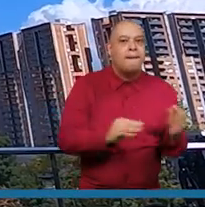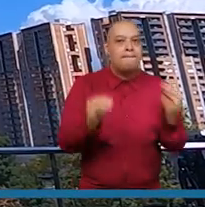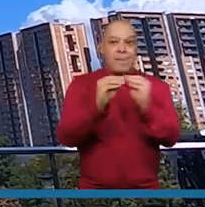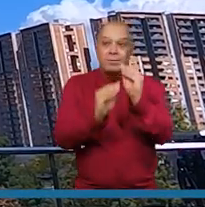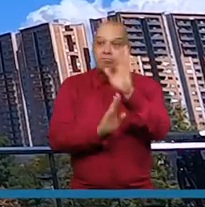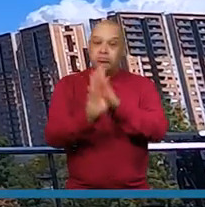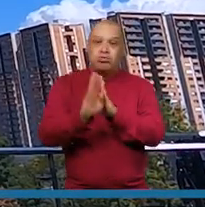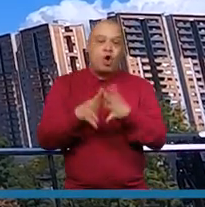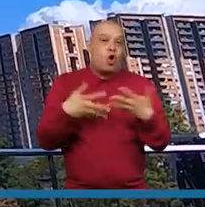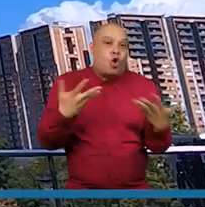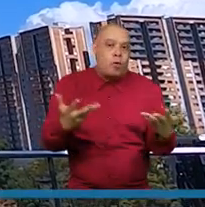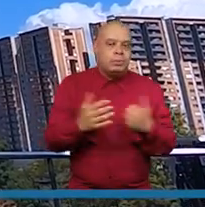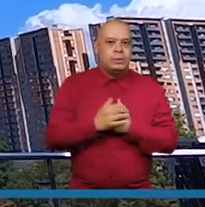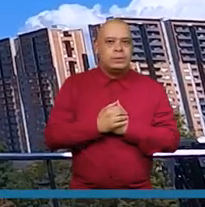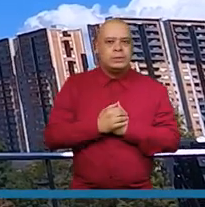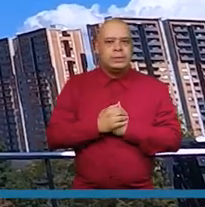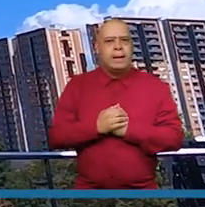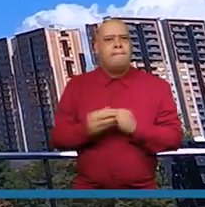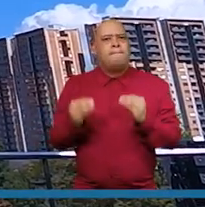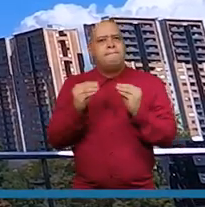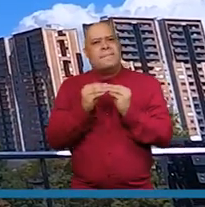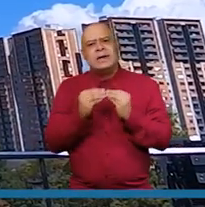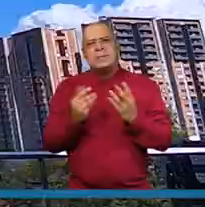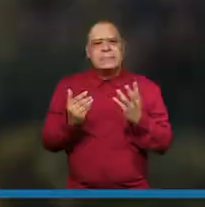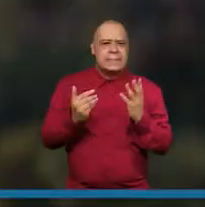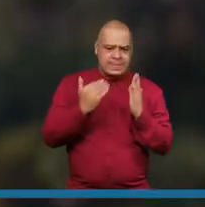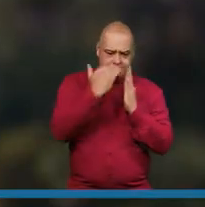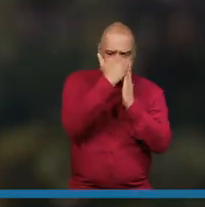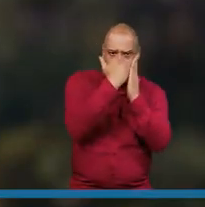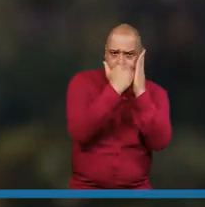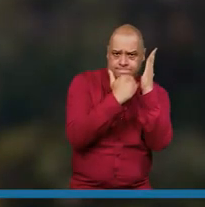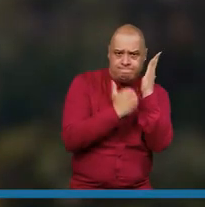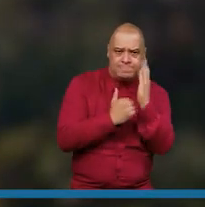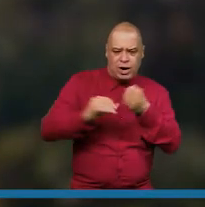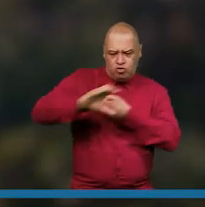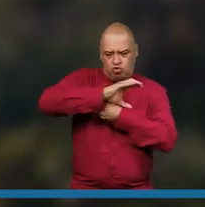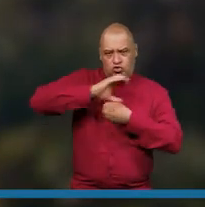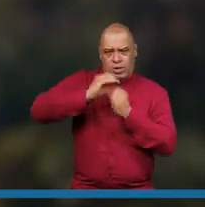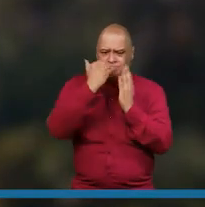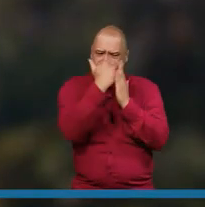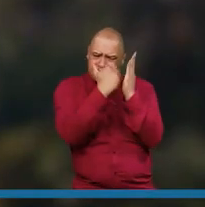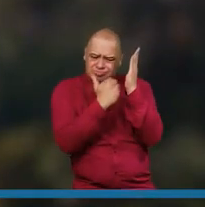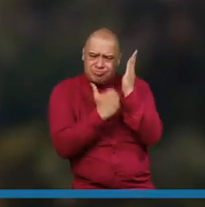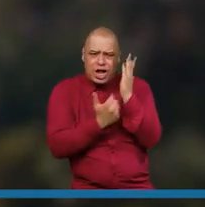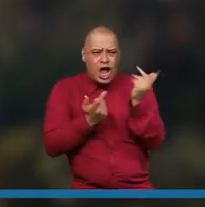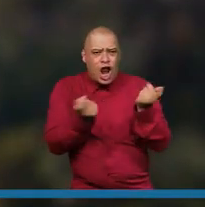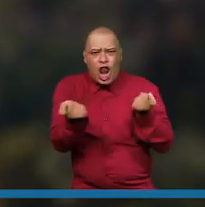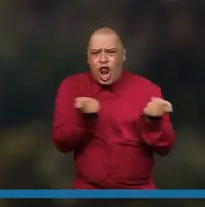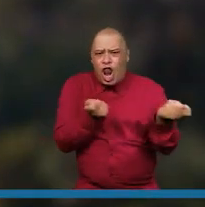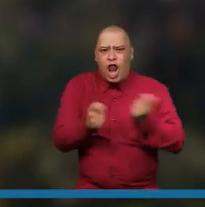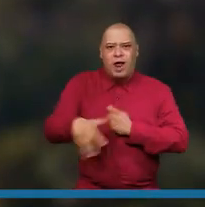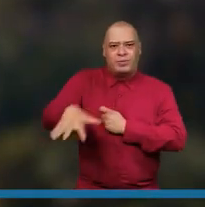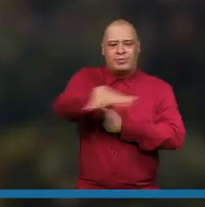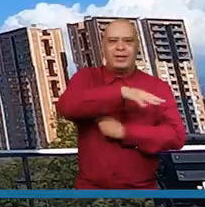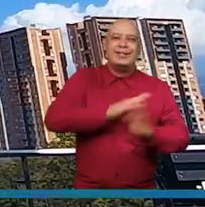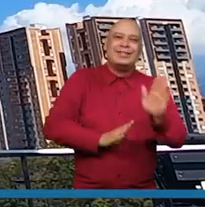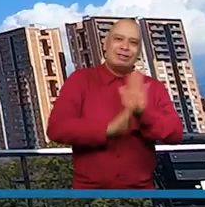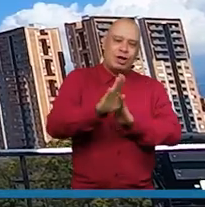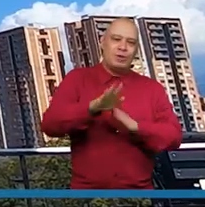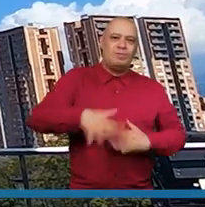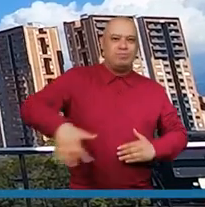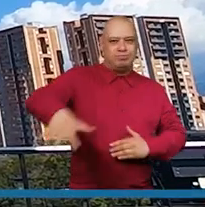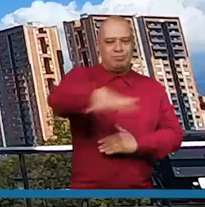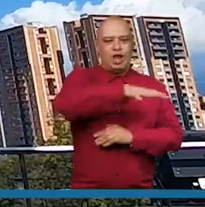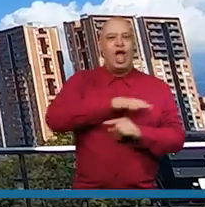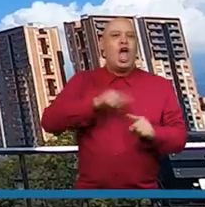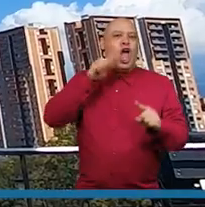nuevas soluciones y formas de abordar el desarrollo urbano, acelerando la implementación de una nueva agenda urbana y la